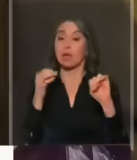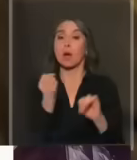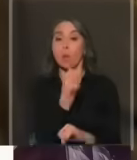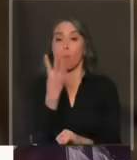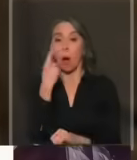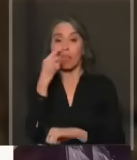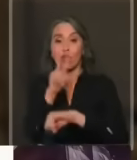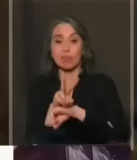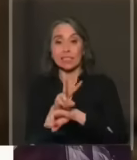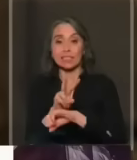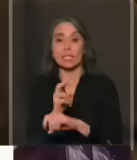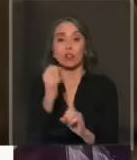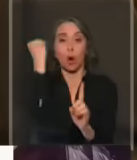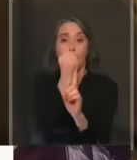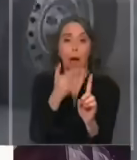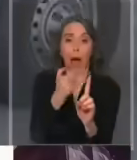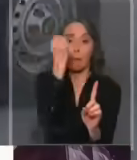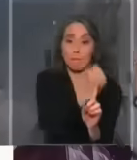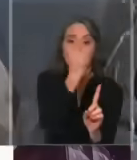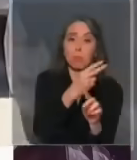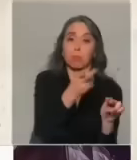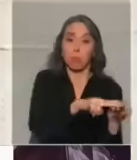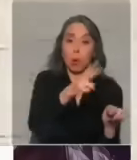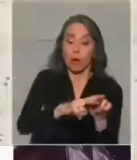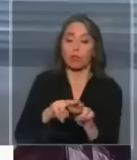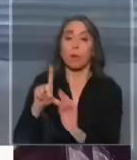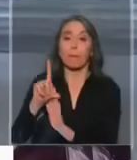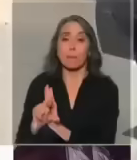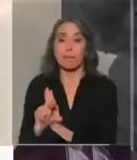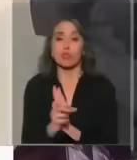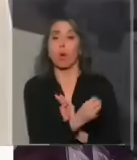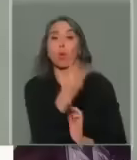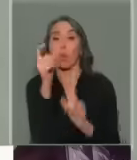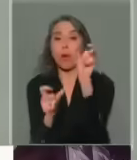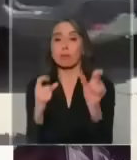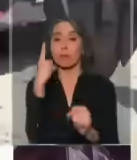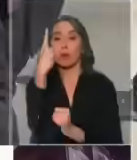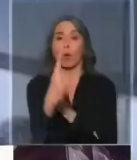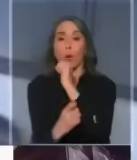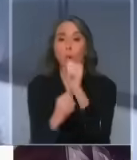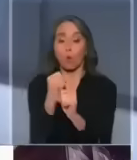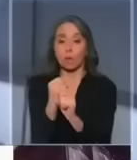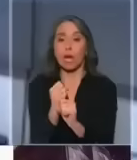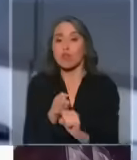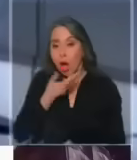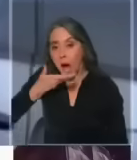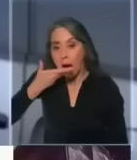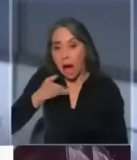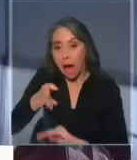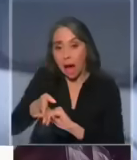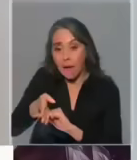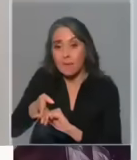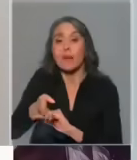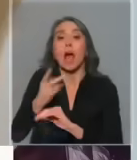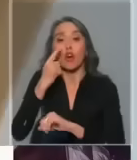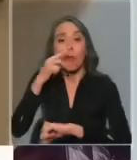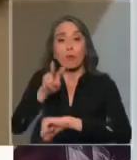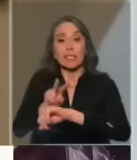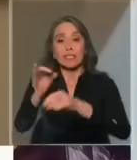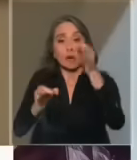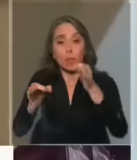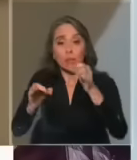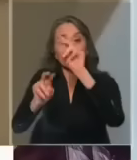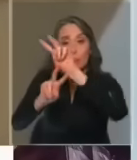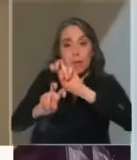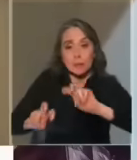testigos asesinados es una cifra menor, considerando la cantidad de personas que anualmente entregan su testimonio para el esclarecimiento de hechos delictuales.